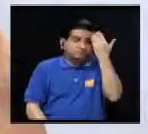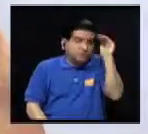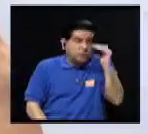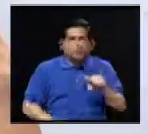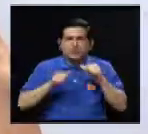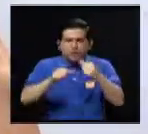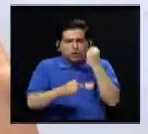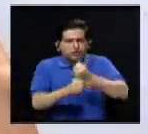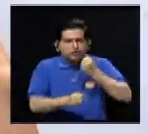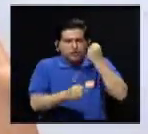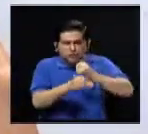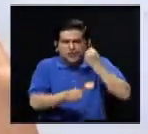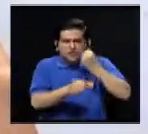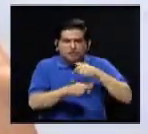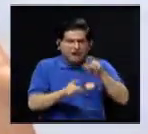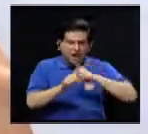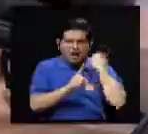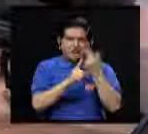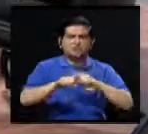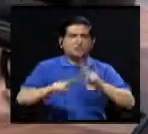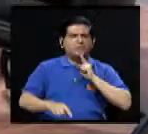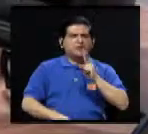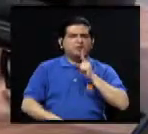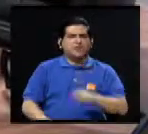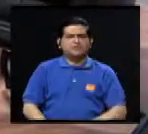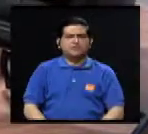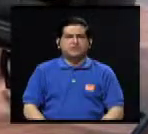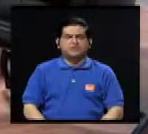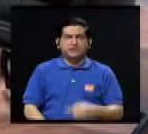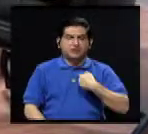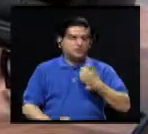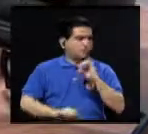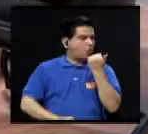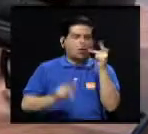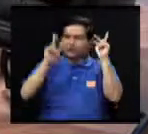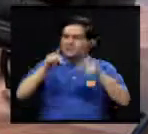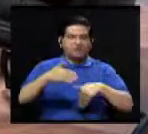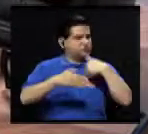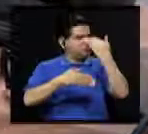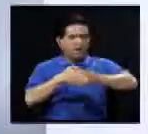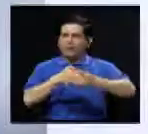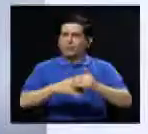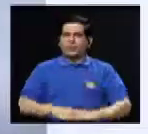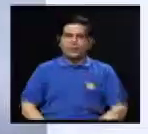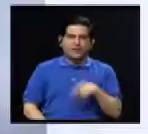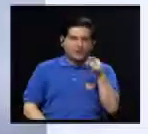para seguir trabajando en esto, pero realmente soy otra persona después